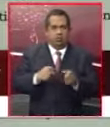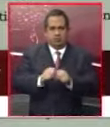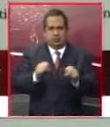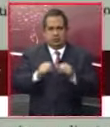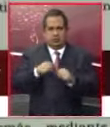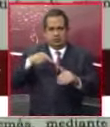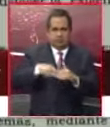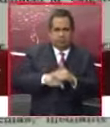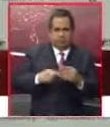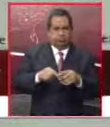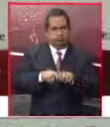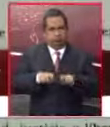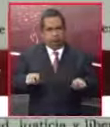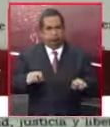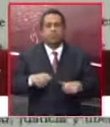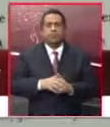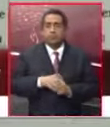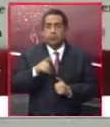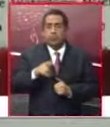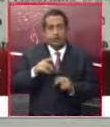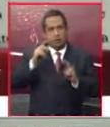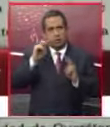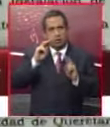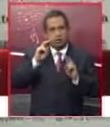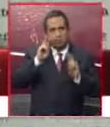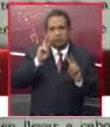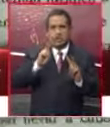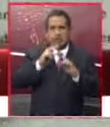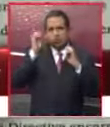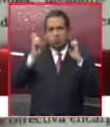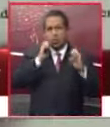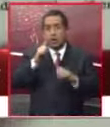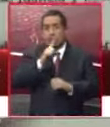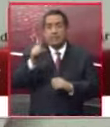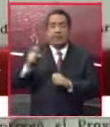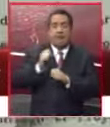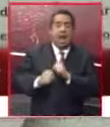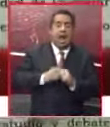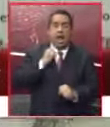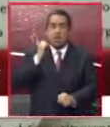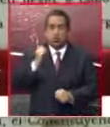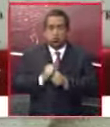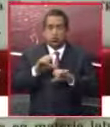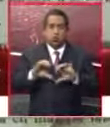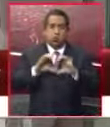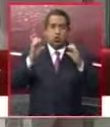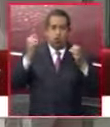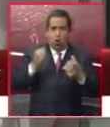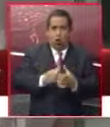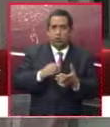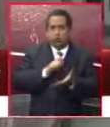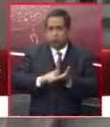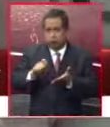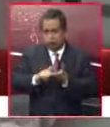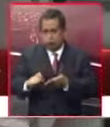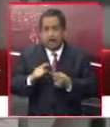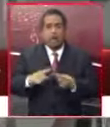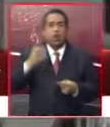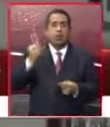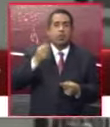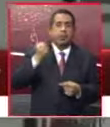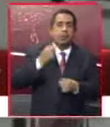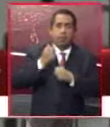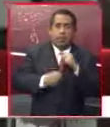Lázaro se inauguró la exposición conmemorativa de los 100 años del Congreso Constituyente y 99 aniversario de la promulgación de